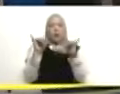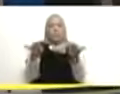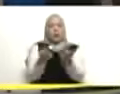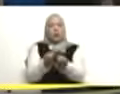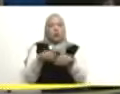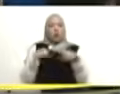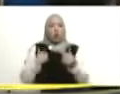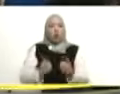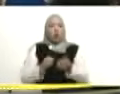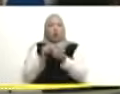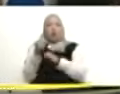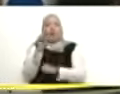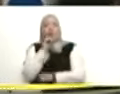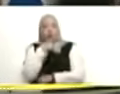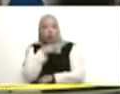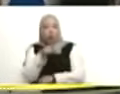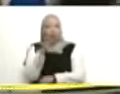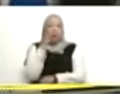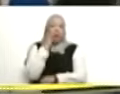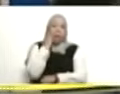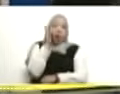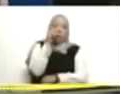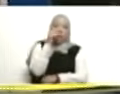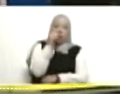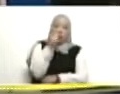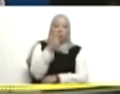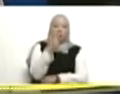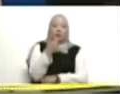con la abuela, el abuelo, tu mamá, tu papá.